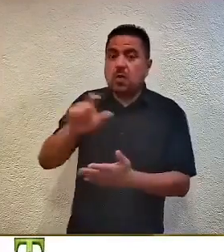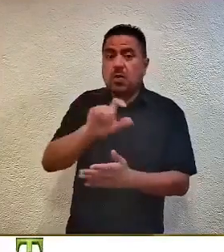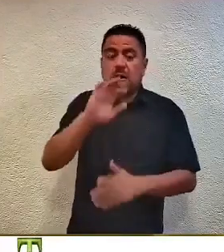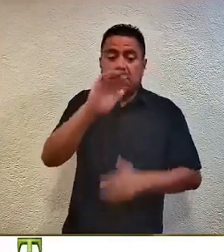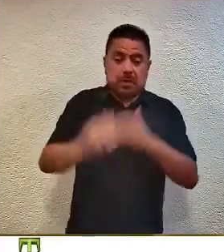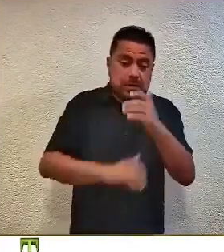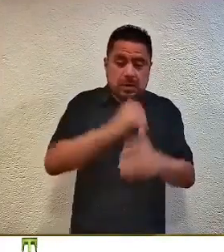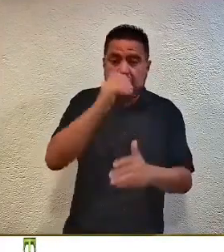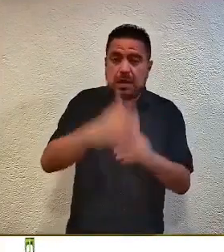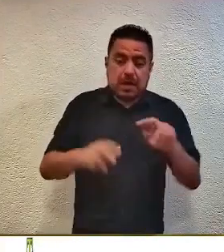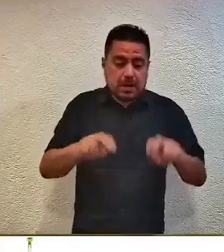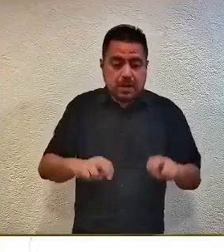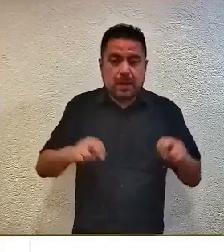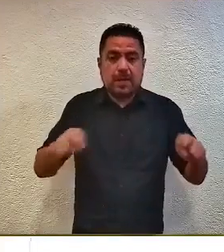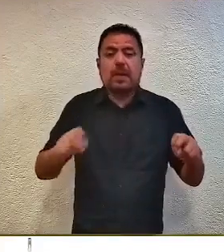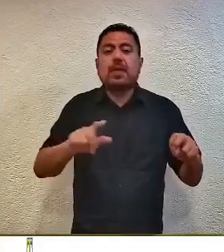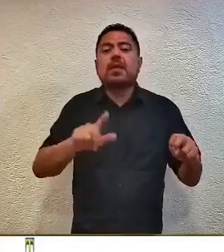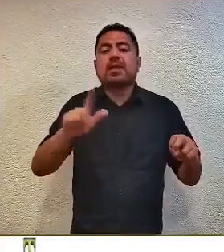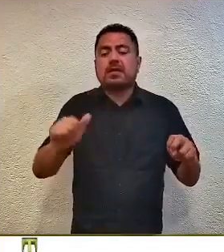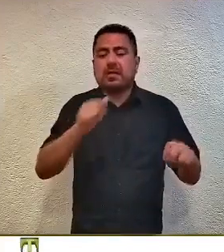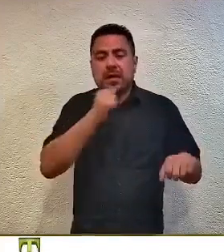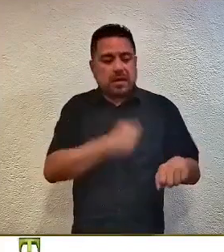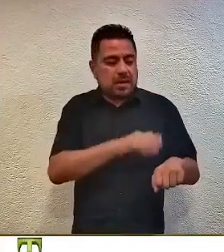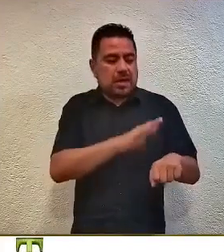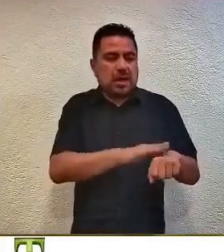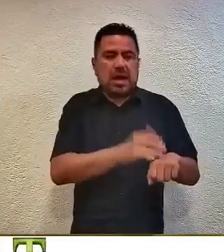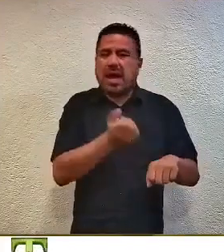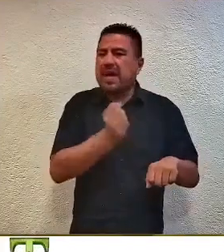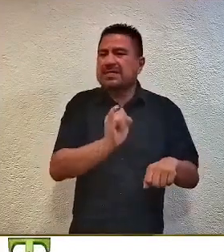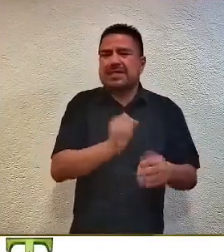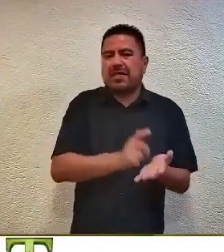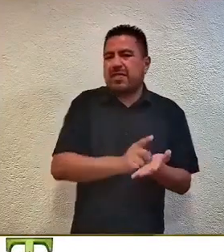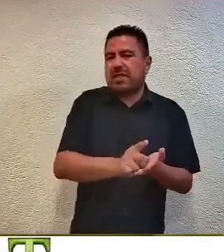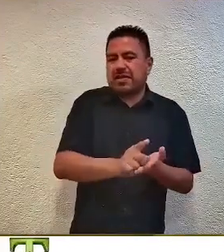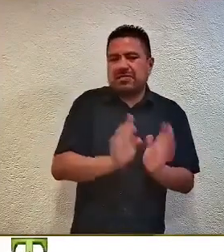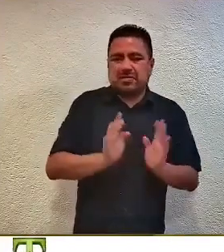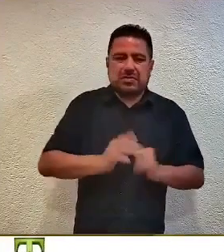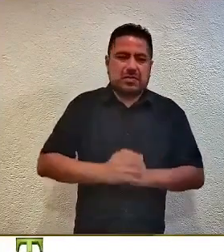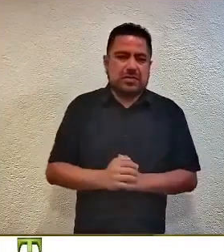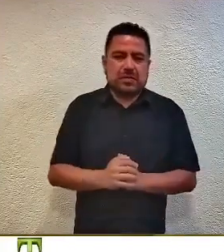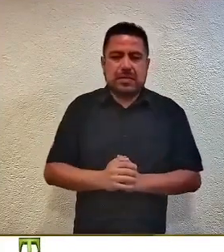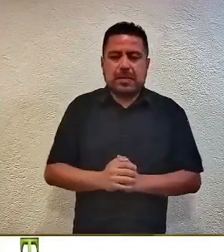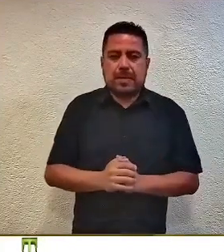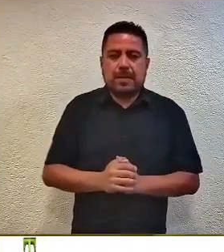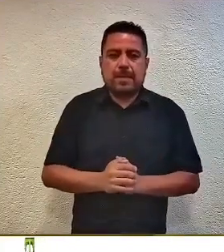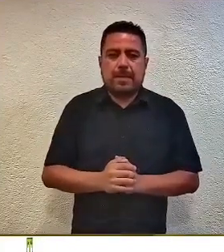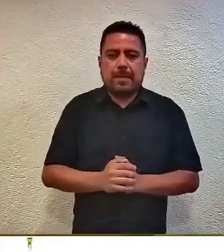la presente sesión y en consecuencia notificarse como en derecho corresponda.